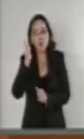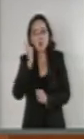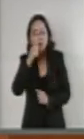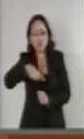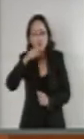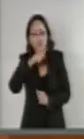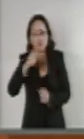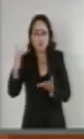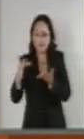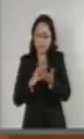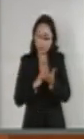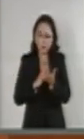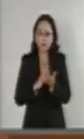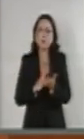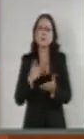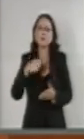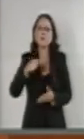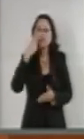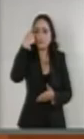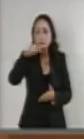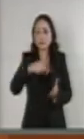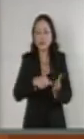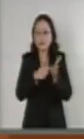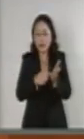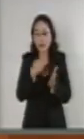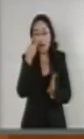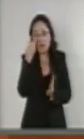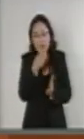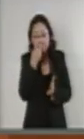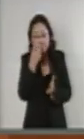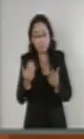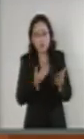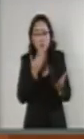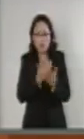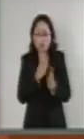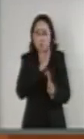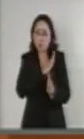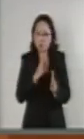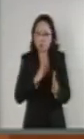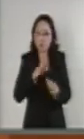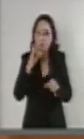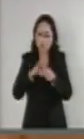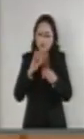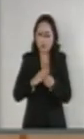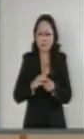su apoyo para sacar adelante este dictamen. Muchas gracias. Gracias. Gracias. Gracias. Gracias.